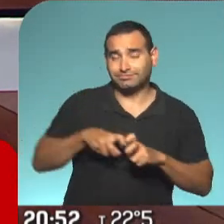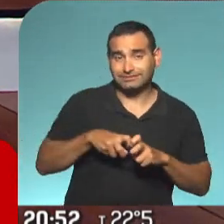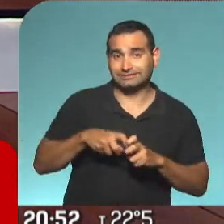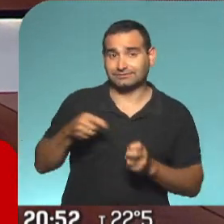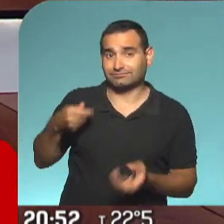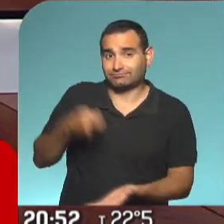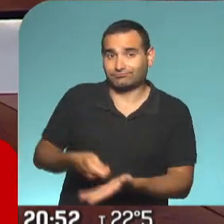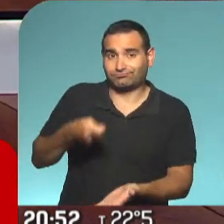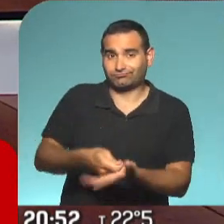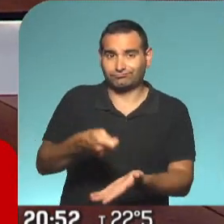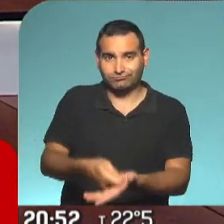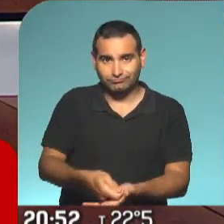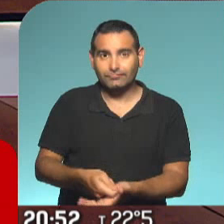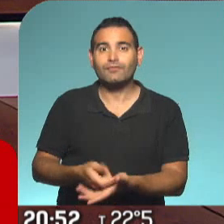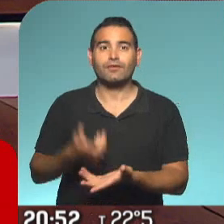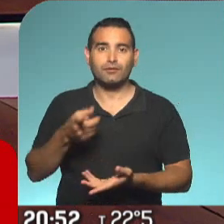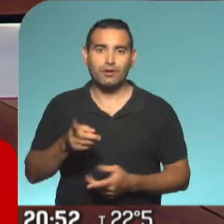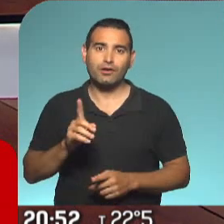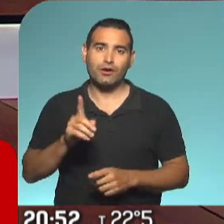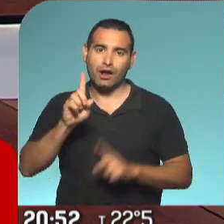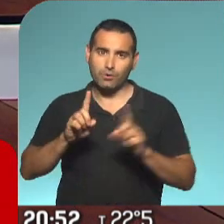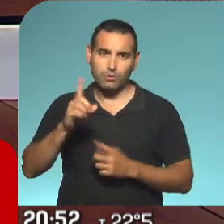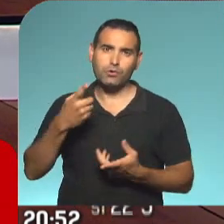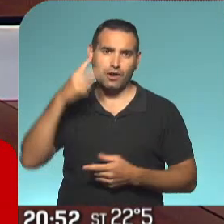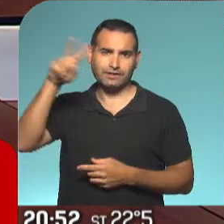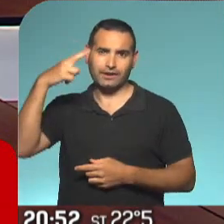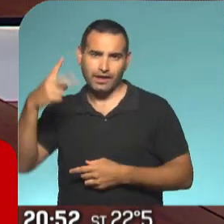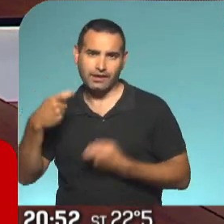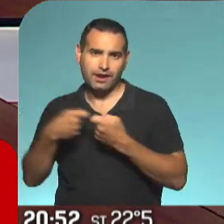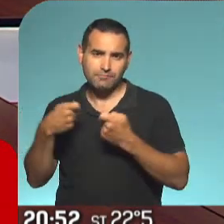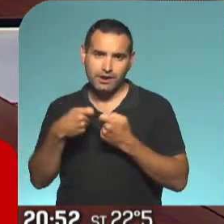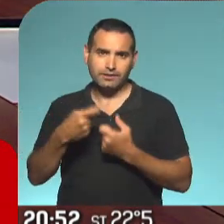capitales fueron capitales que vinieron a especular, a quedarse con